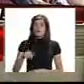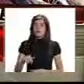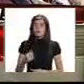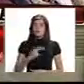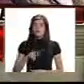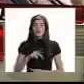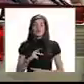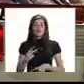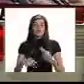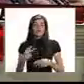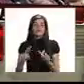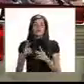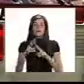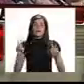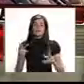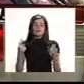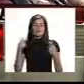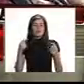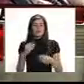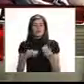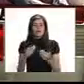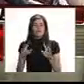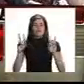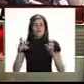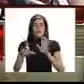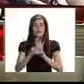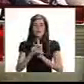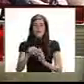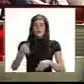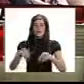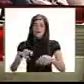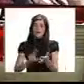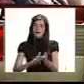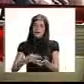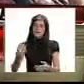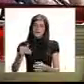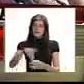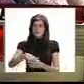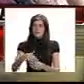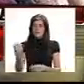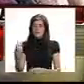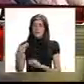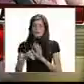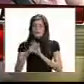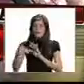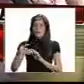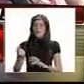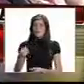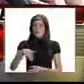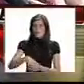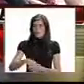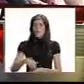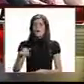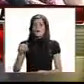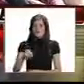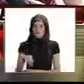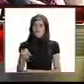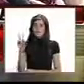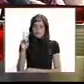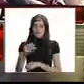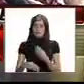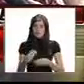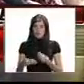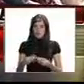proceso de paz estamos tratando de que haya una nueva ley electoral que garantice el derecho al voto. El de Venezuela, dicho además por instituciones